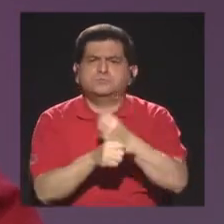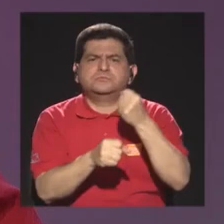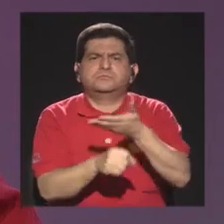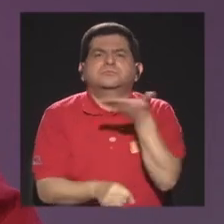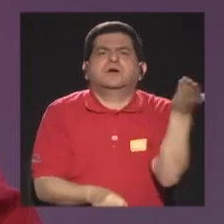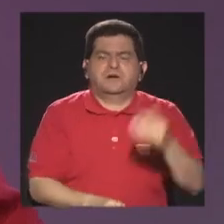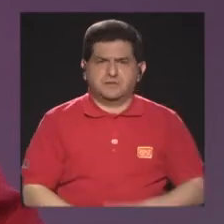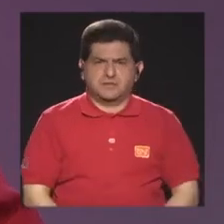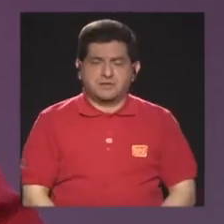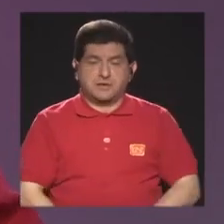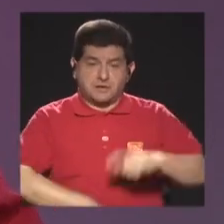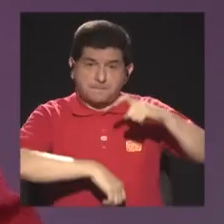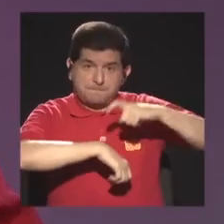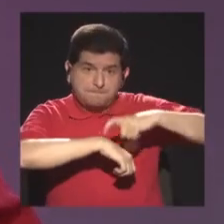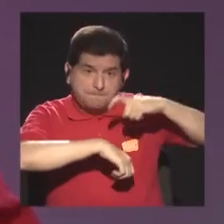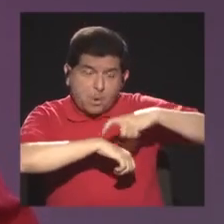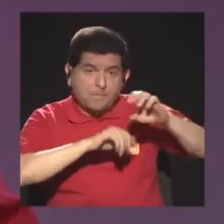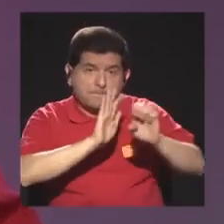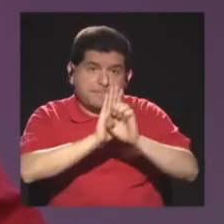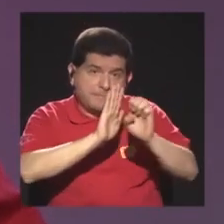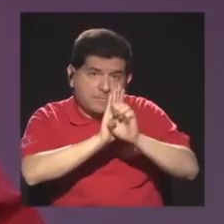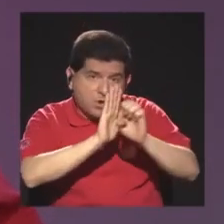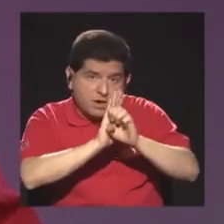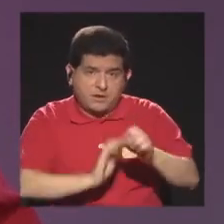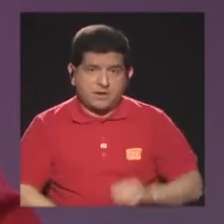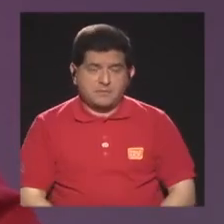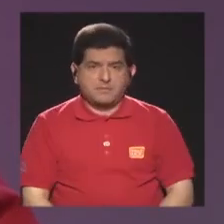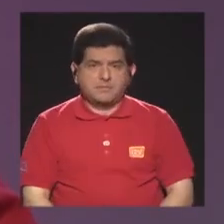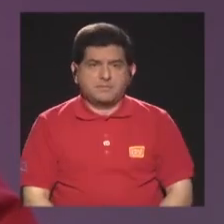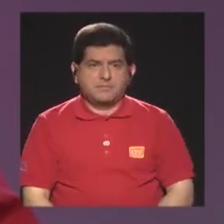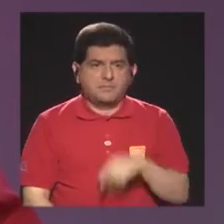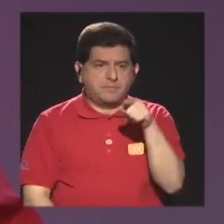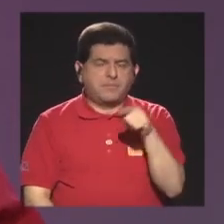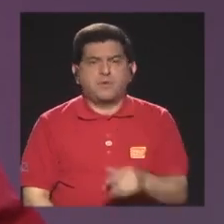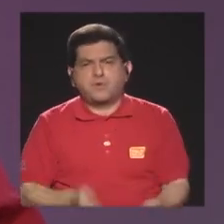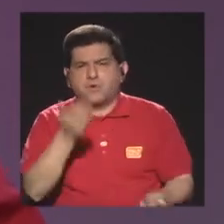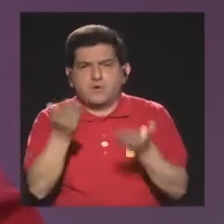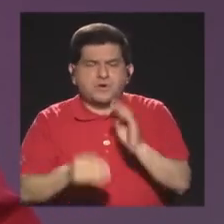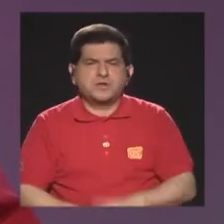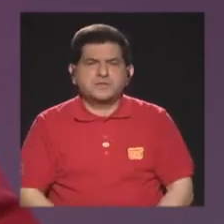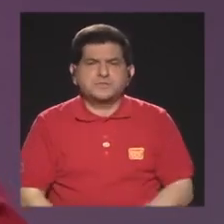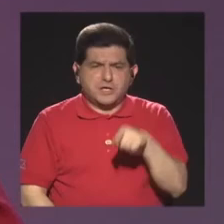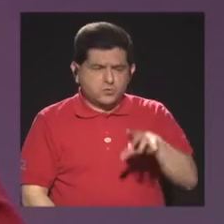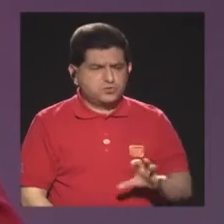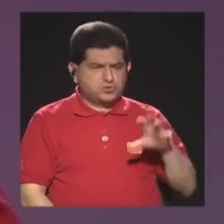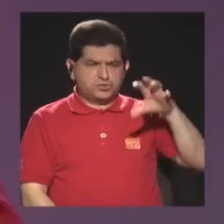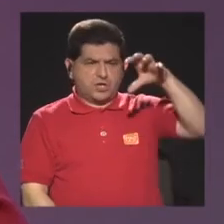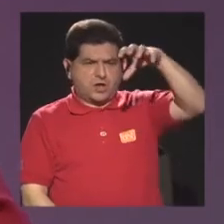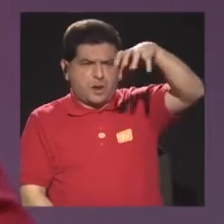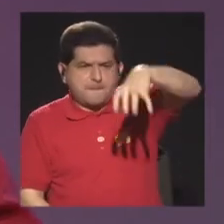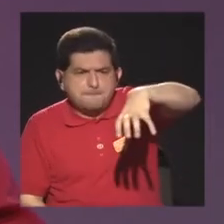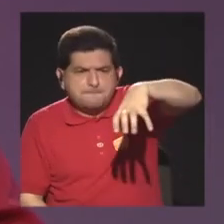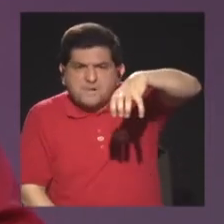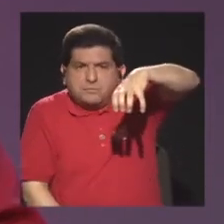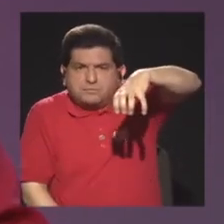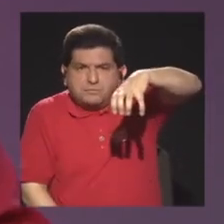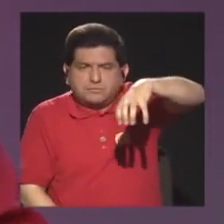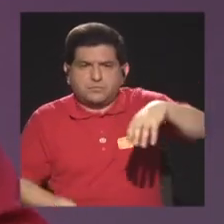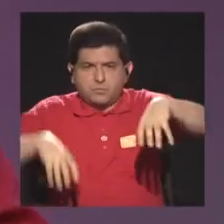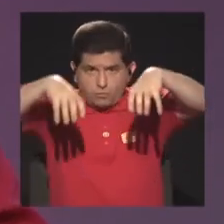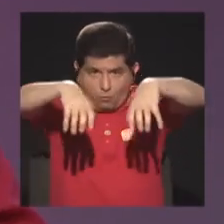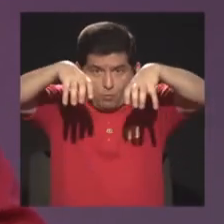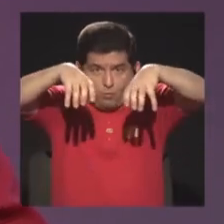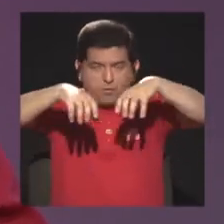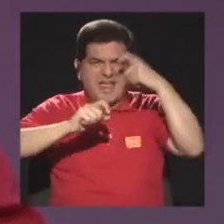haciendo, ¿tá? Porque en el momento, por ejemplo, en la parte del restacker, bueno, cuando vas a agarrar un contenedor, o sea, tenés que tener